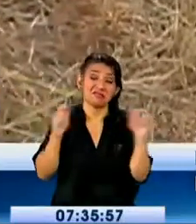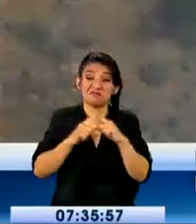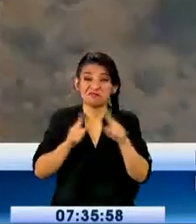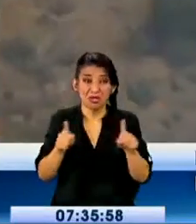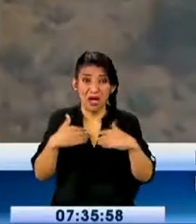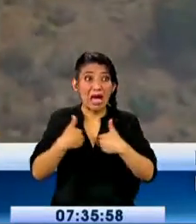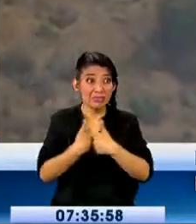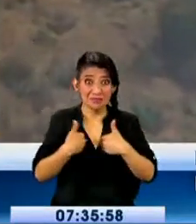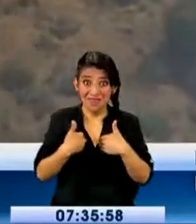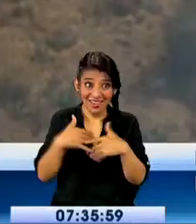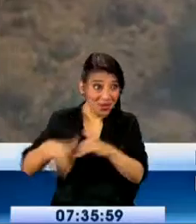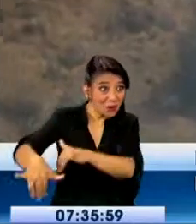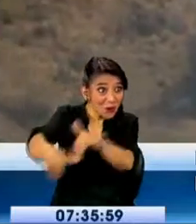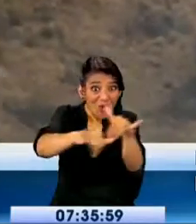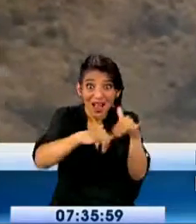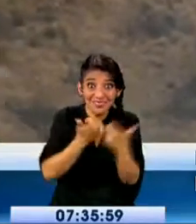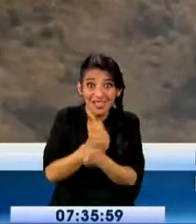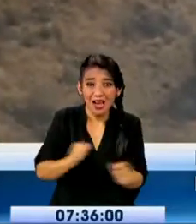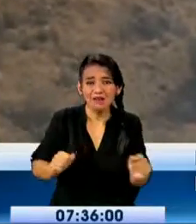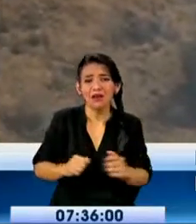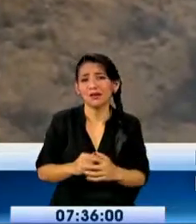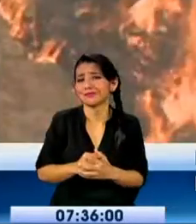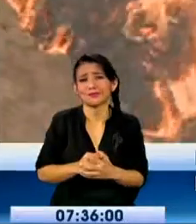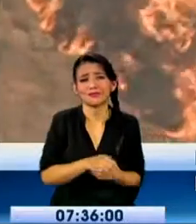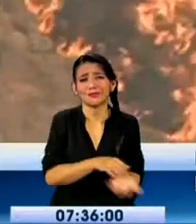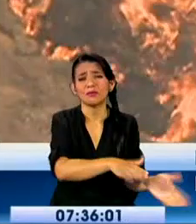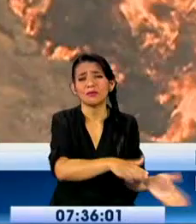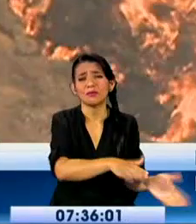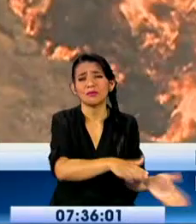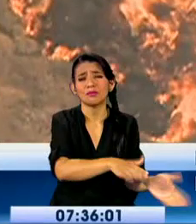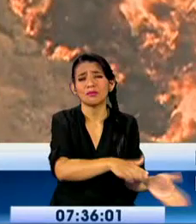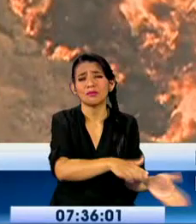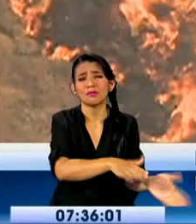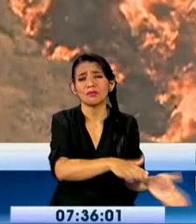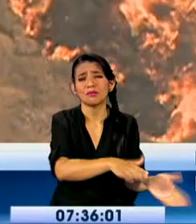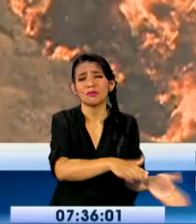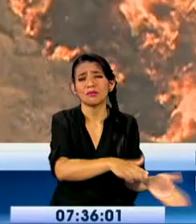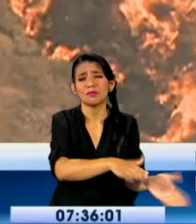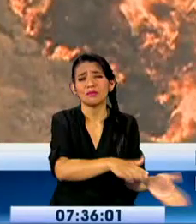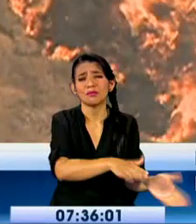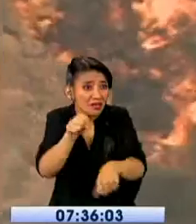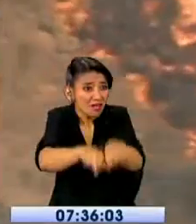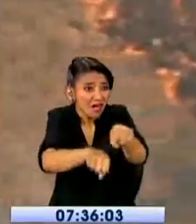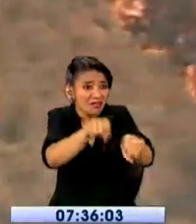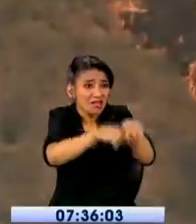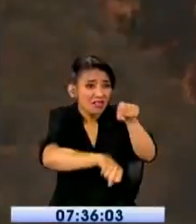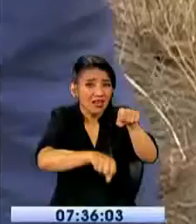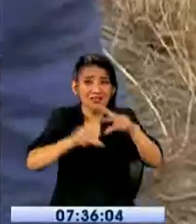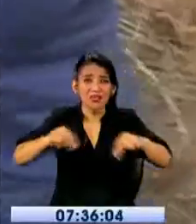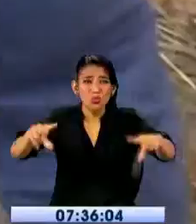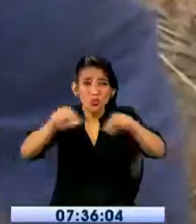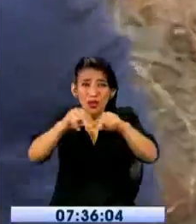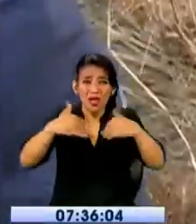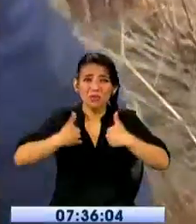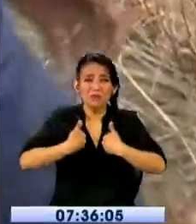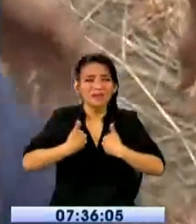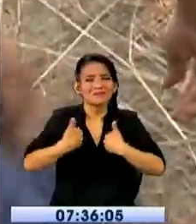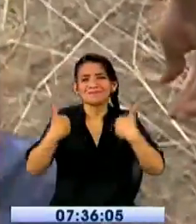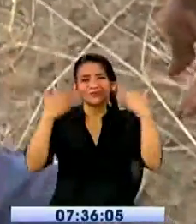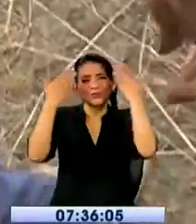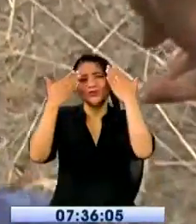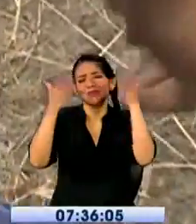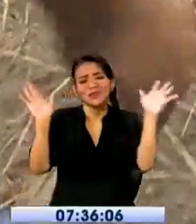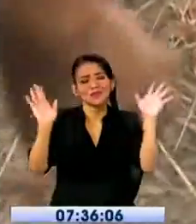animalitos que habitaban el lugar lo tuvieron. Son incontables los daños causados a la vegetación y la naturaleza. Con imágenes de